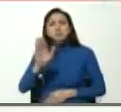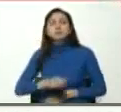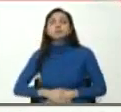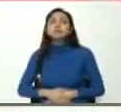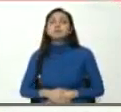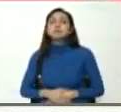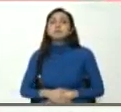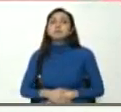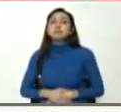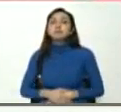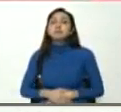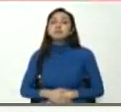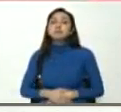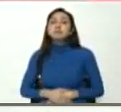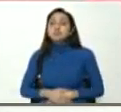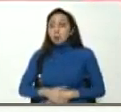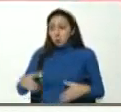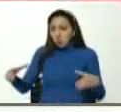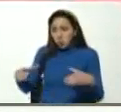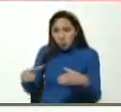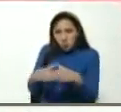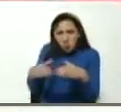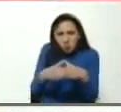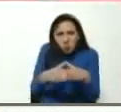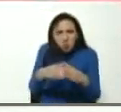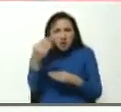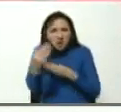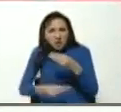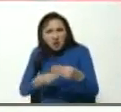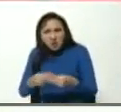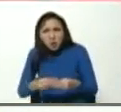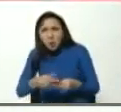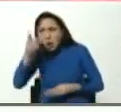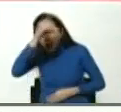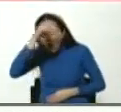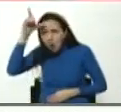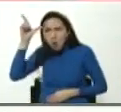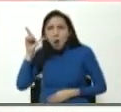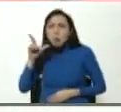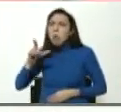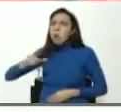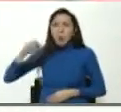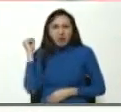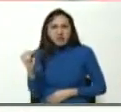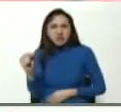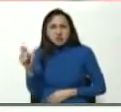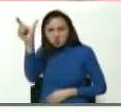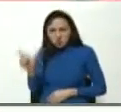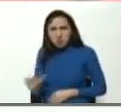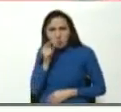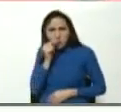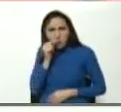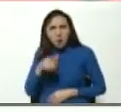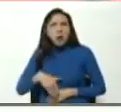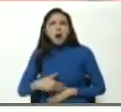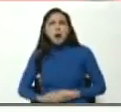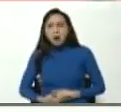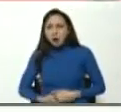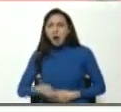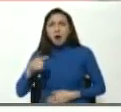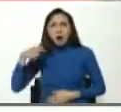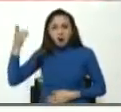ya una maniobra de un grupo fascista dirigido por leopoldo lópez fascista asesino ya para entonces